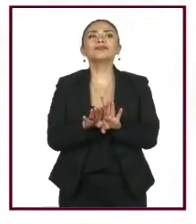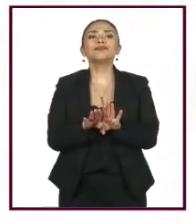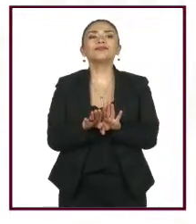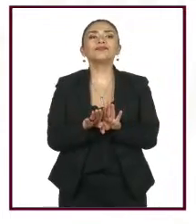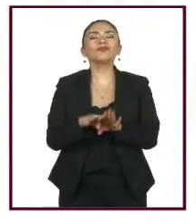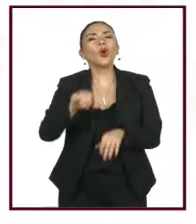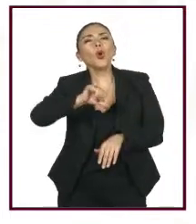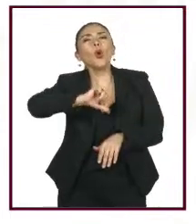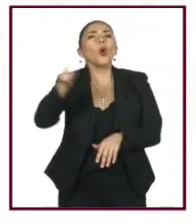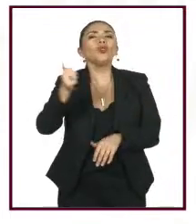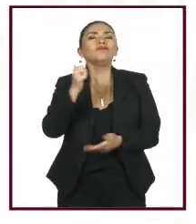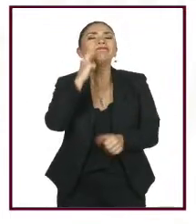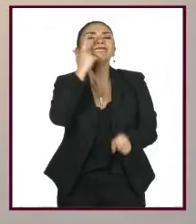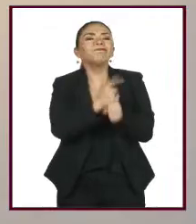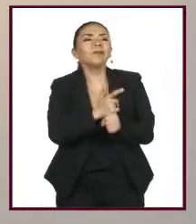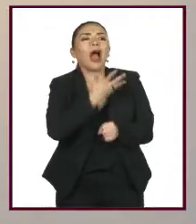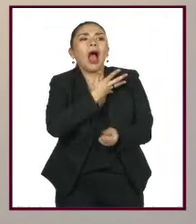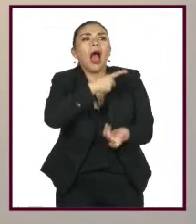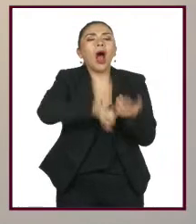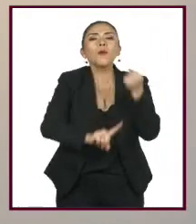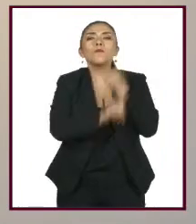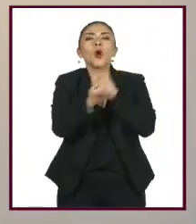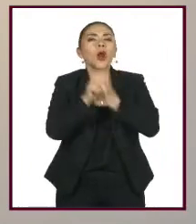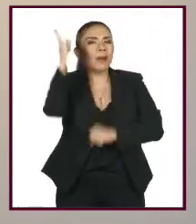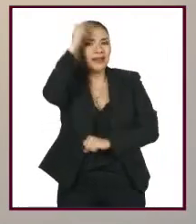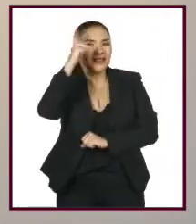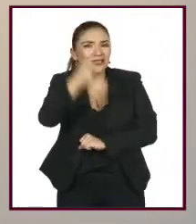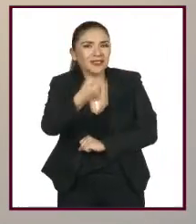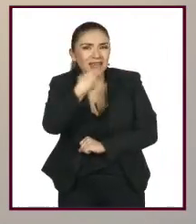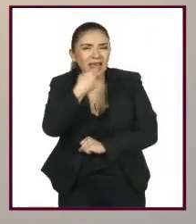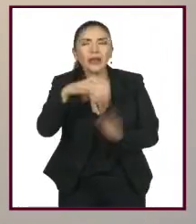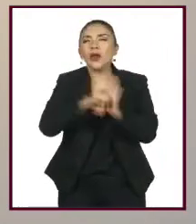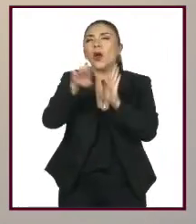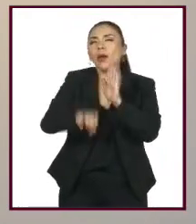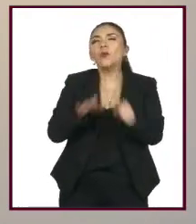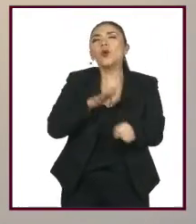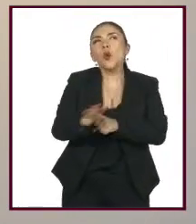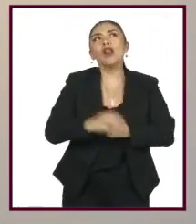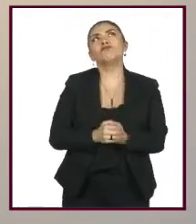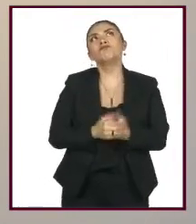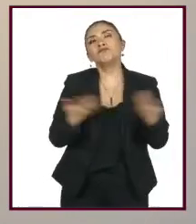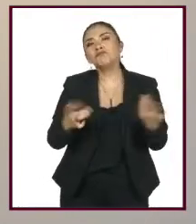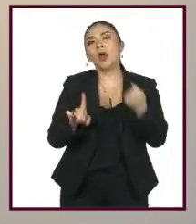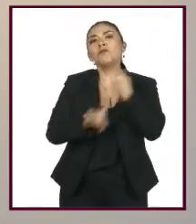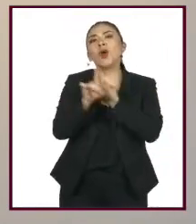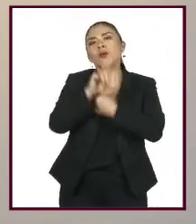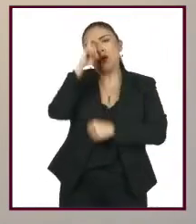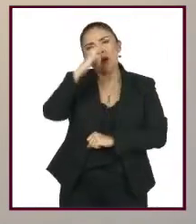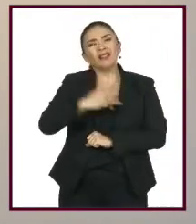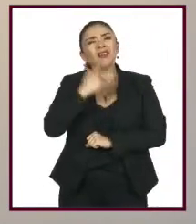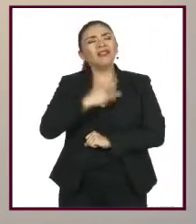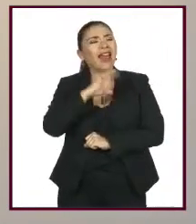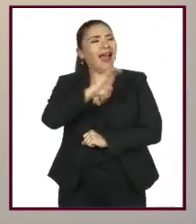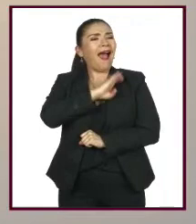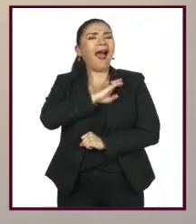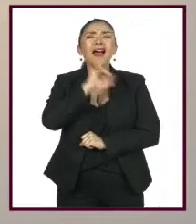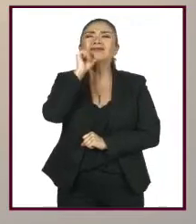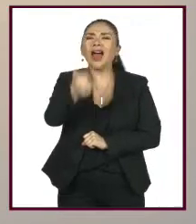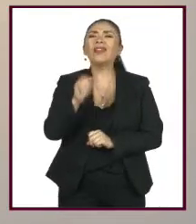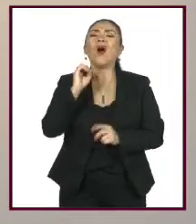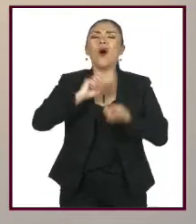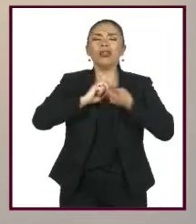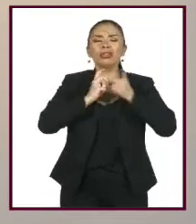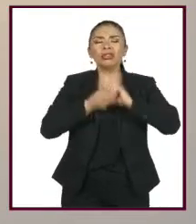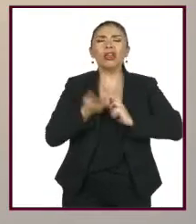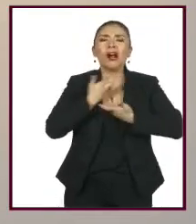otro diagnóstico psiquiátrico. Dentro de los más frecuentes podemos encontrar pues, los trastornos del afecto, como un trastorno